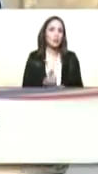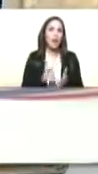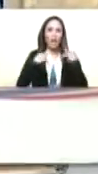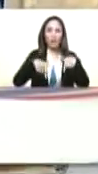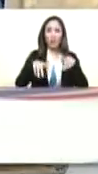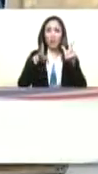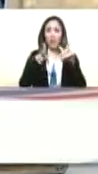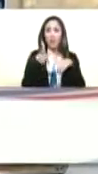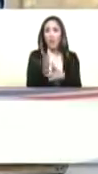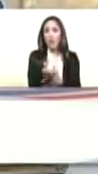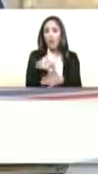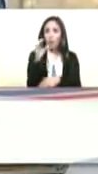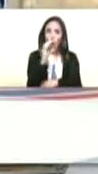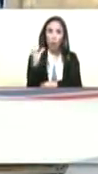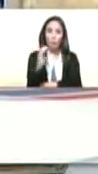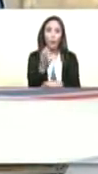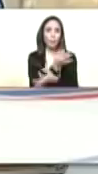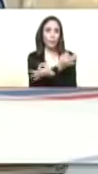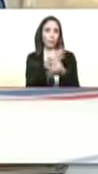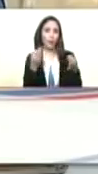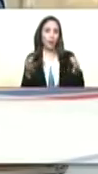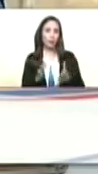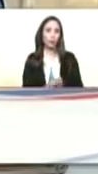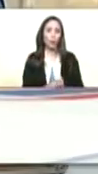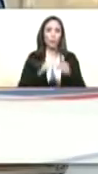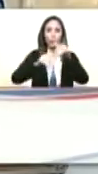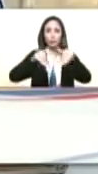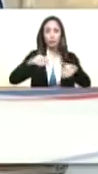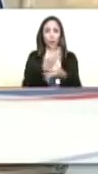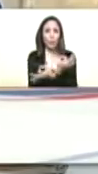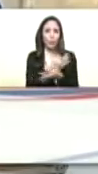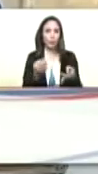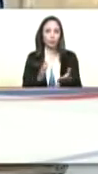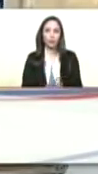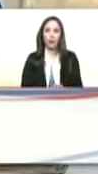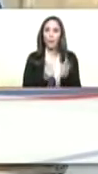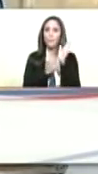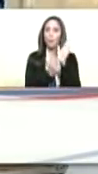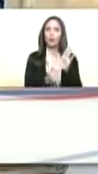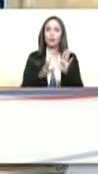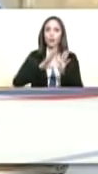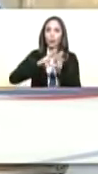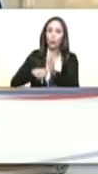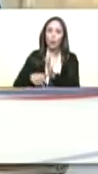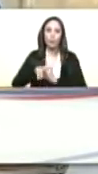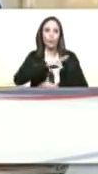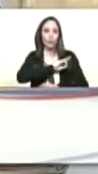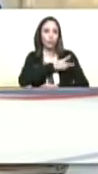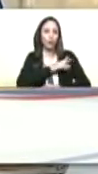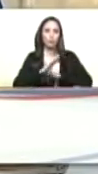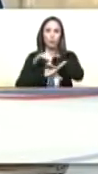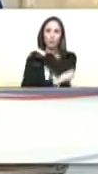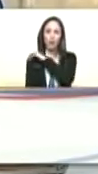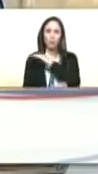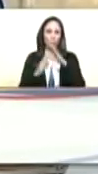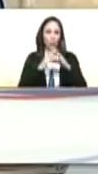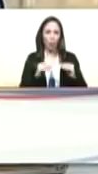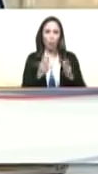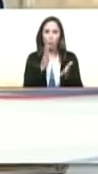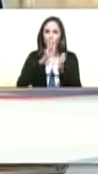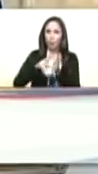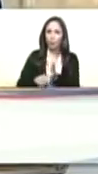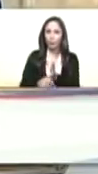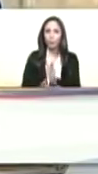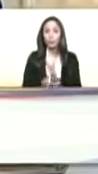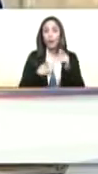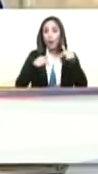ha sido ejemplar. Claro, ejemplar, el ejemplo que ellos dan es el ejemplo de fraude, de robo, de trampa, de matraca. Por eso